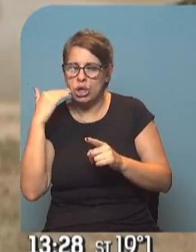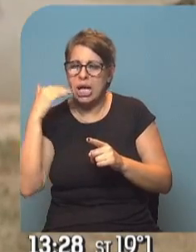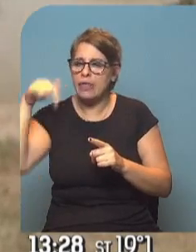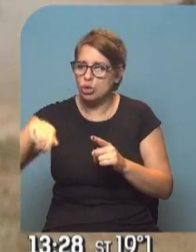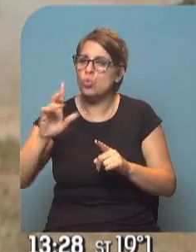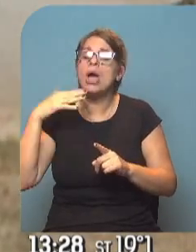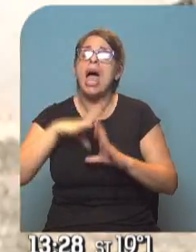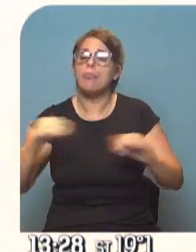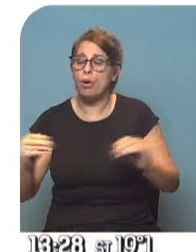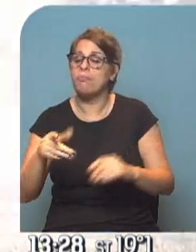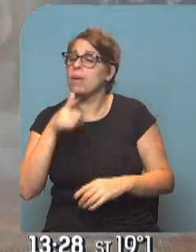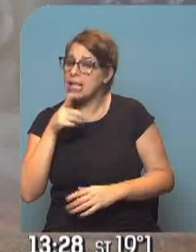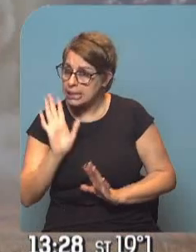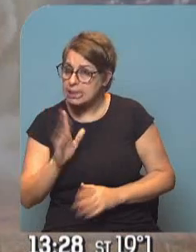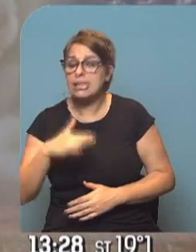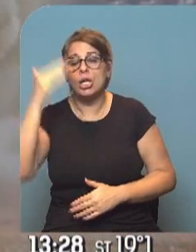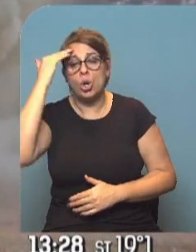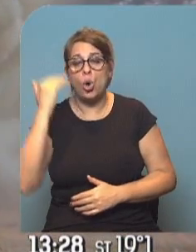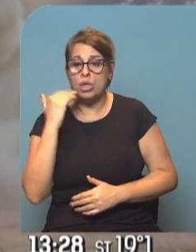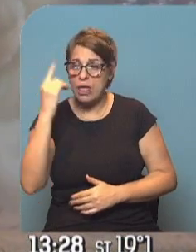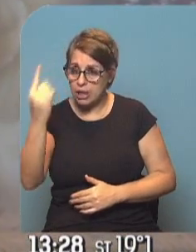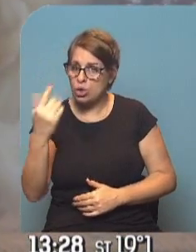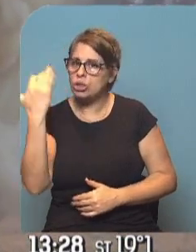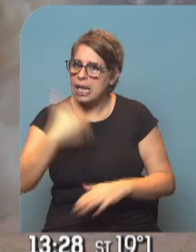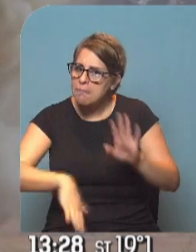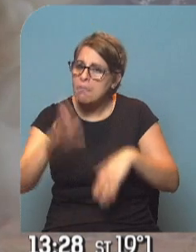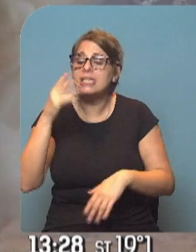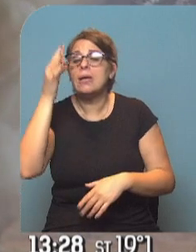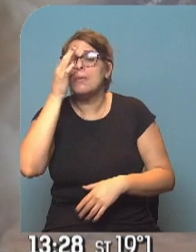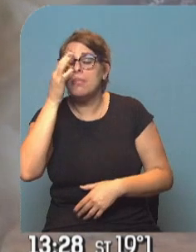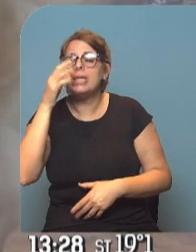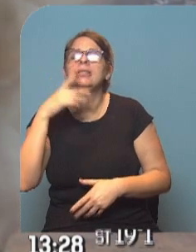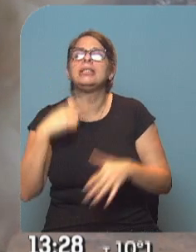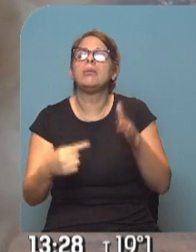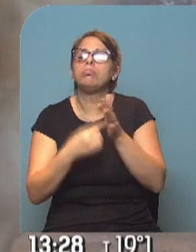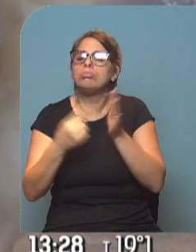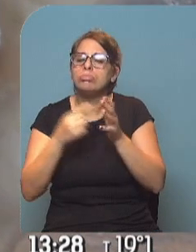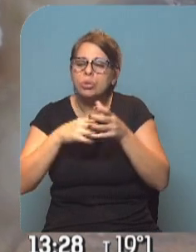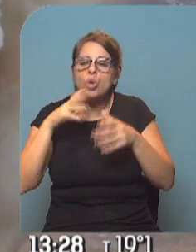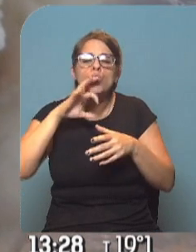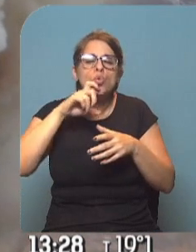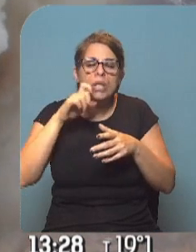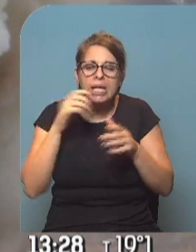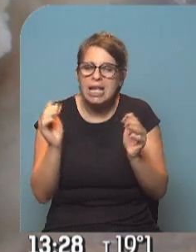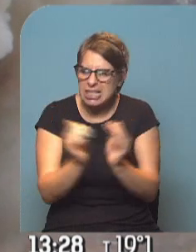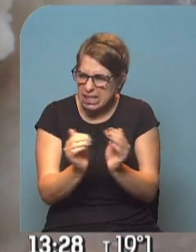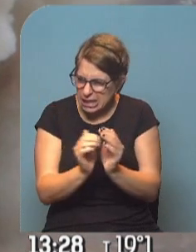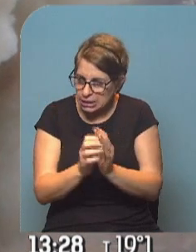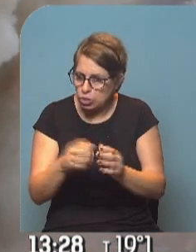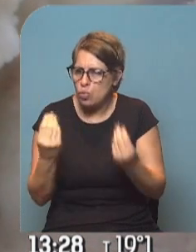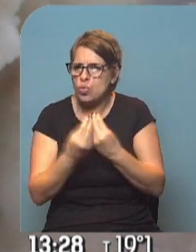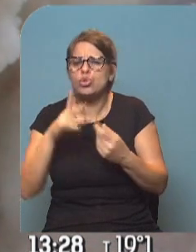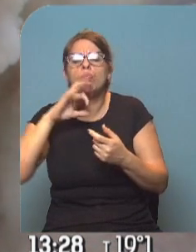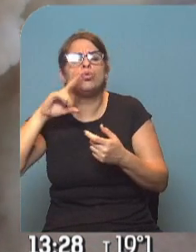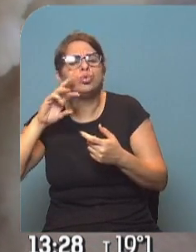Según varias estimaciones, Corea del Norte posee más de 20 cabezas nucleares miniaturizadas y suficiente plutonio